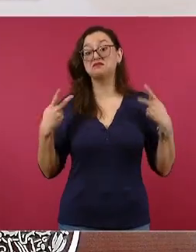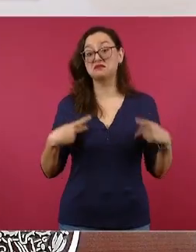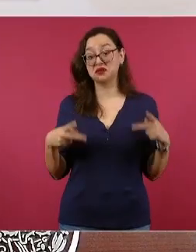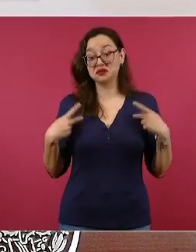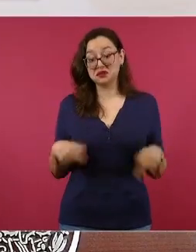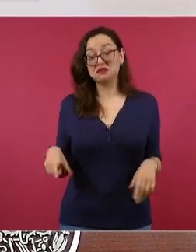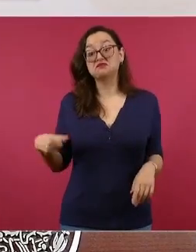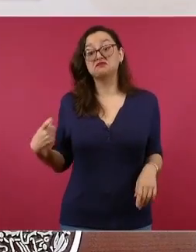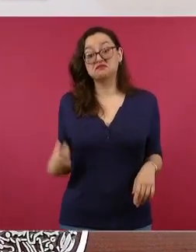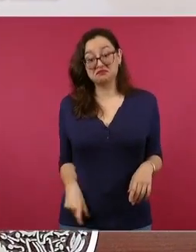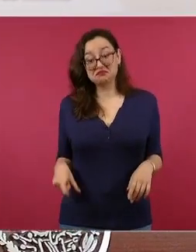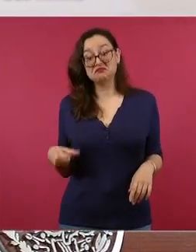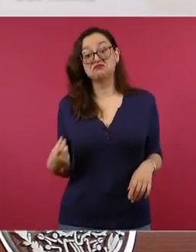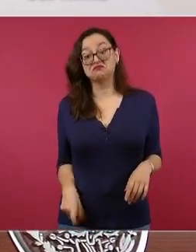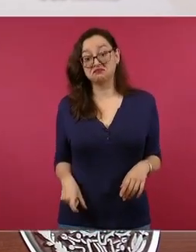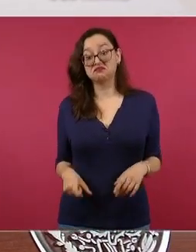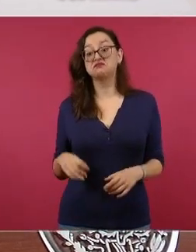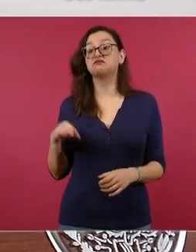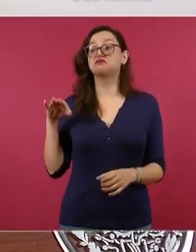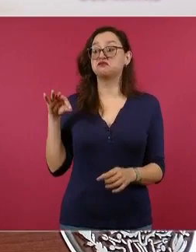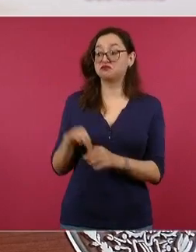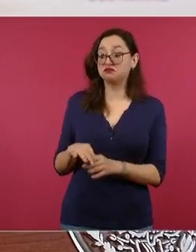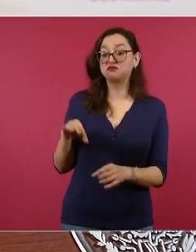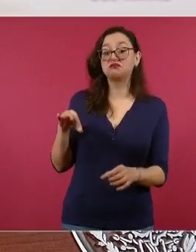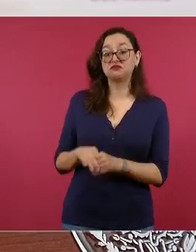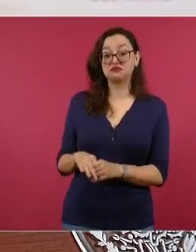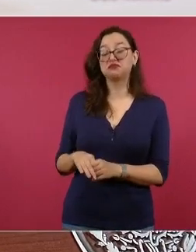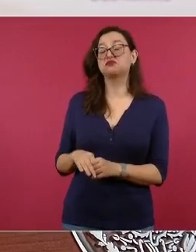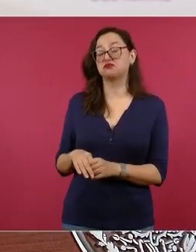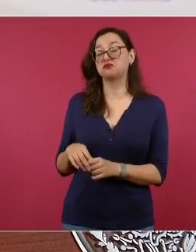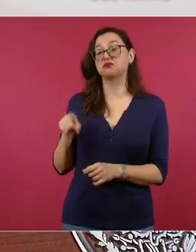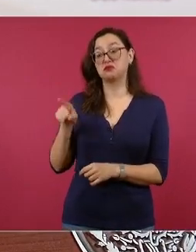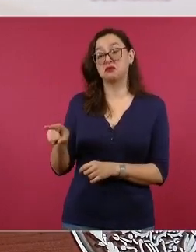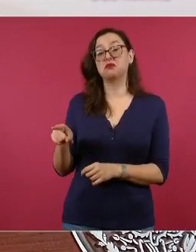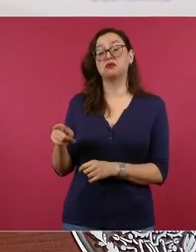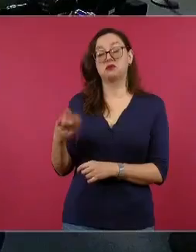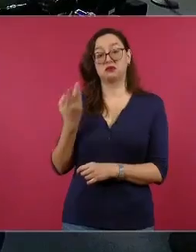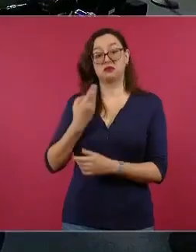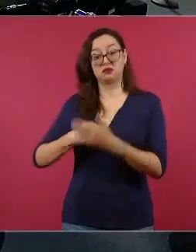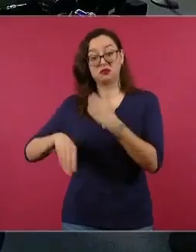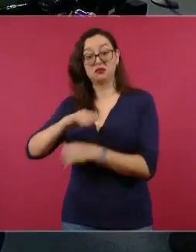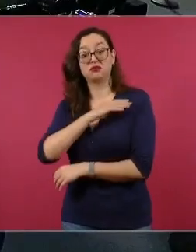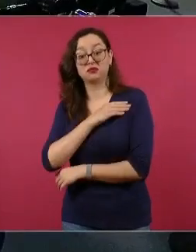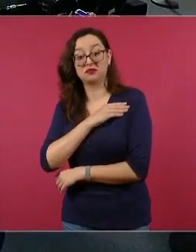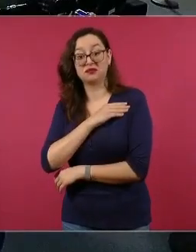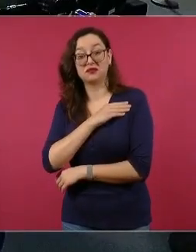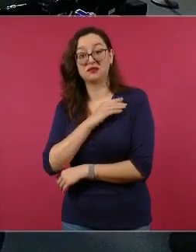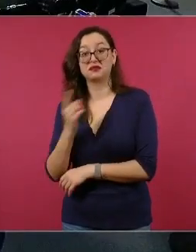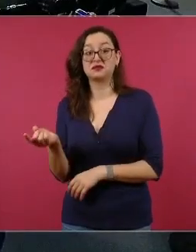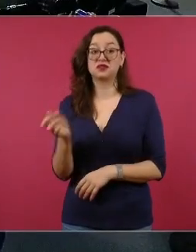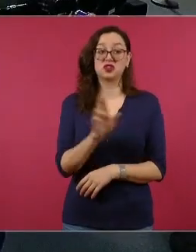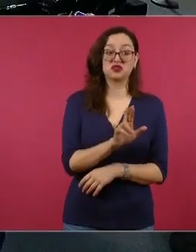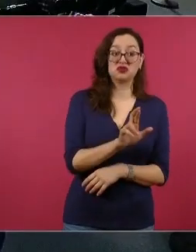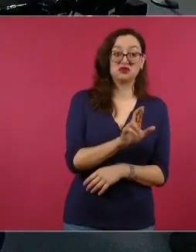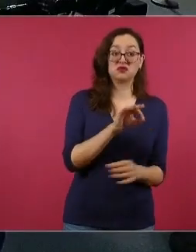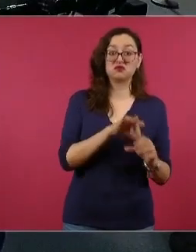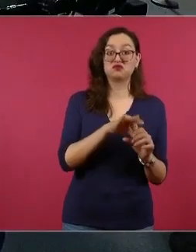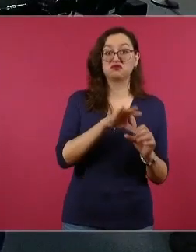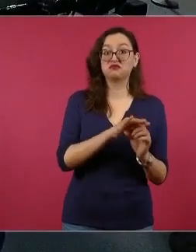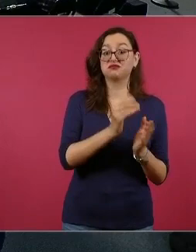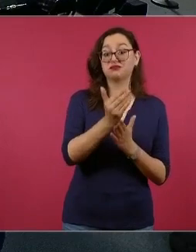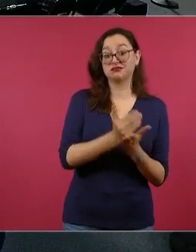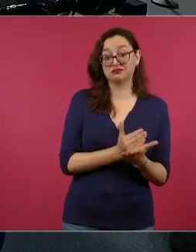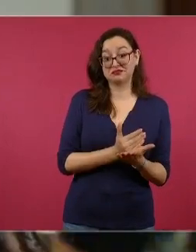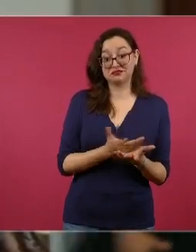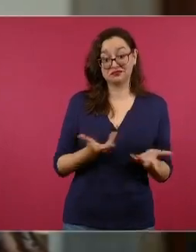candidata Claudia Sheinbaum, por encima de la candidata Xochitl Gálvez, lo cual no deja de ser una lección interesante. También